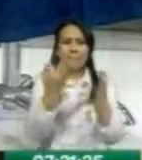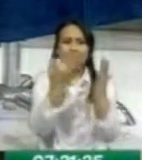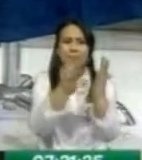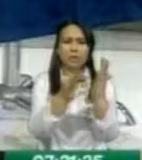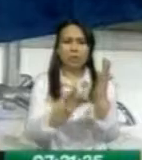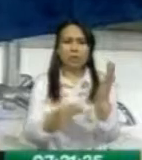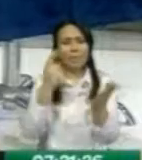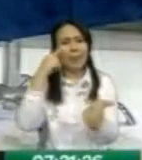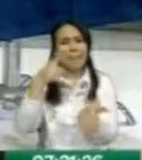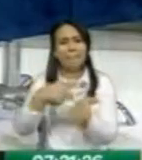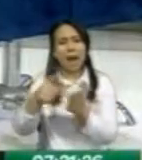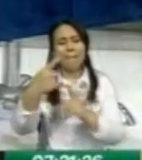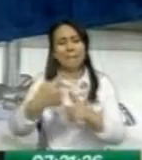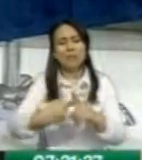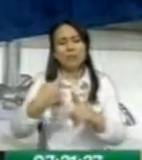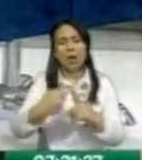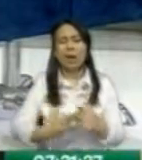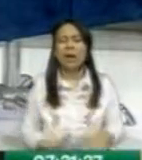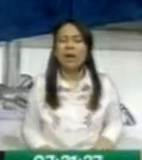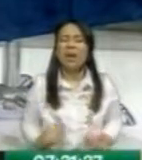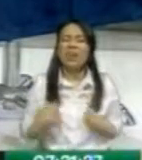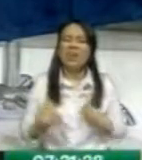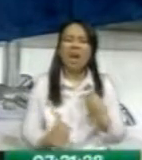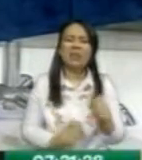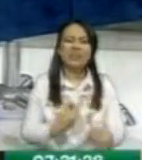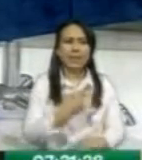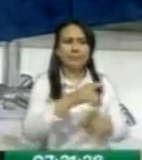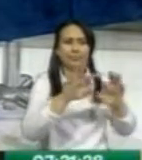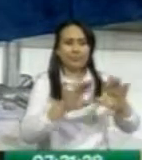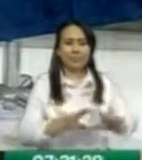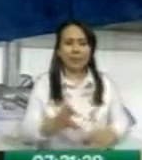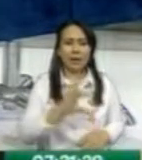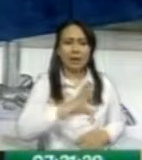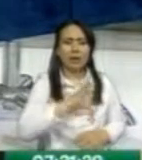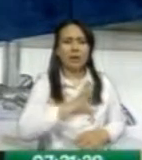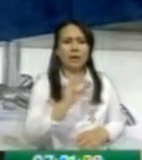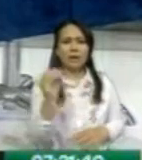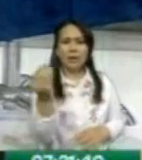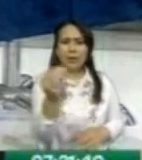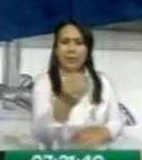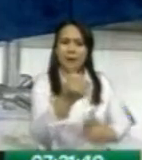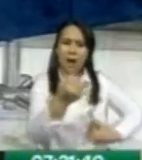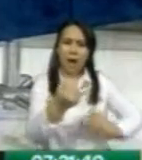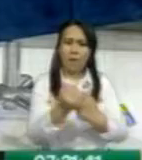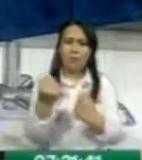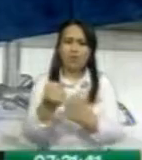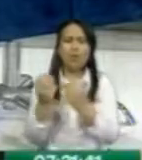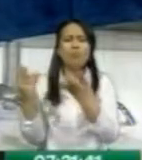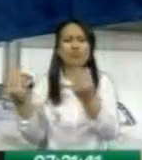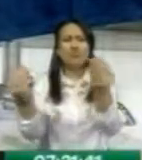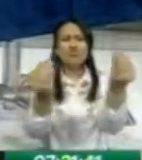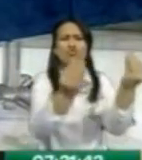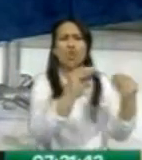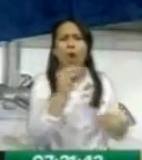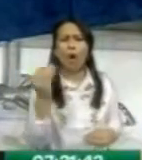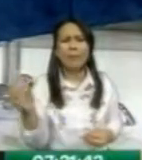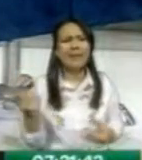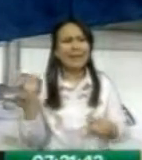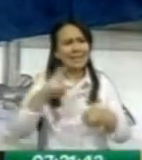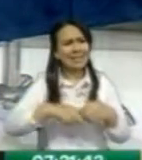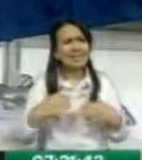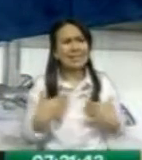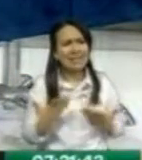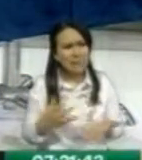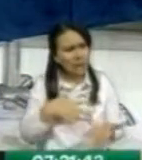para pagar las mensualidades. ¿Qué hacer desde la Secretaría Técnica de Juventudes para apoyar a tantos y tantos jóvenes que